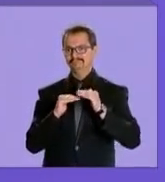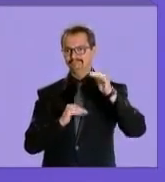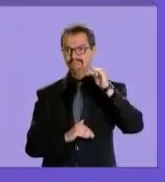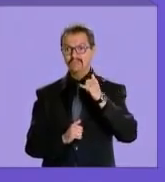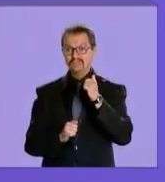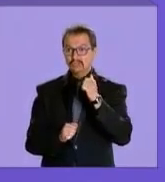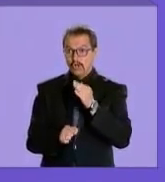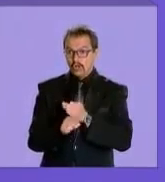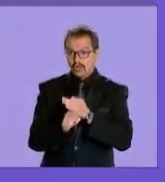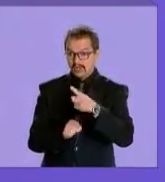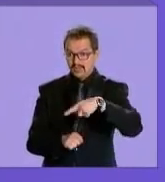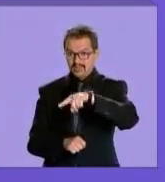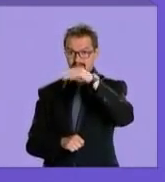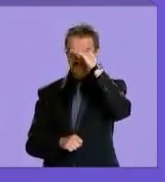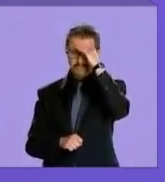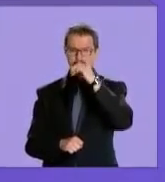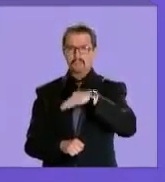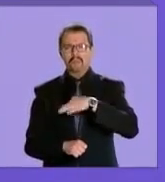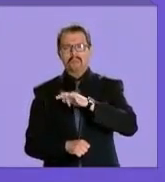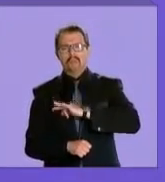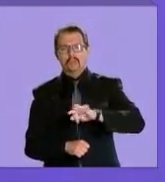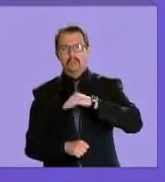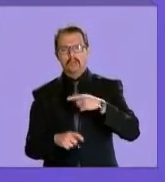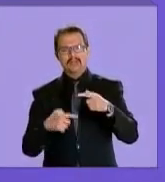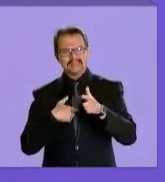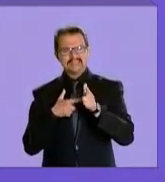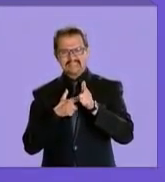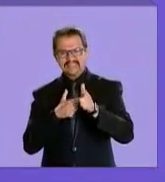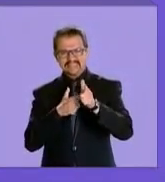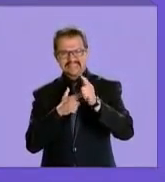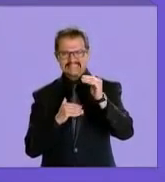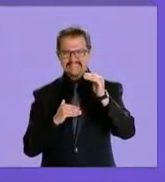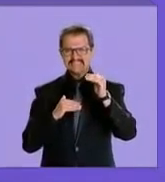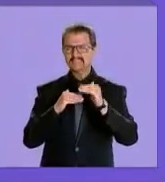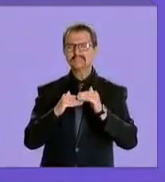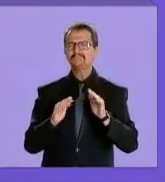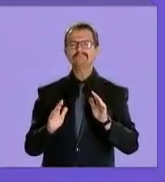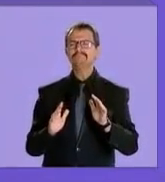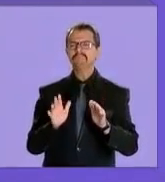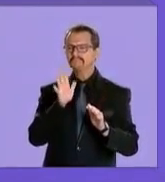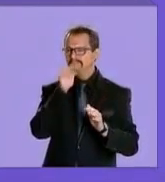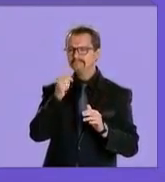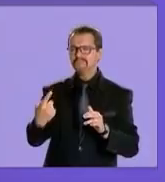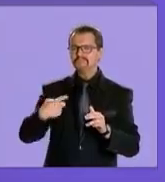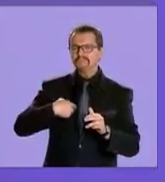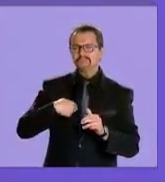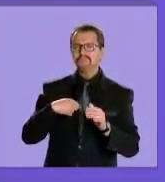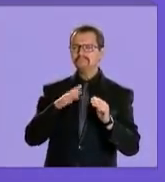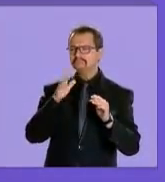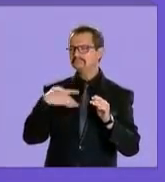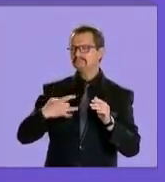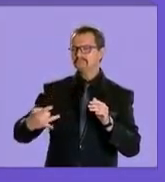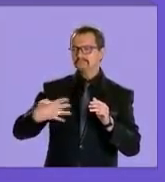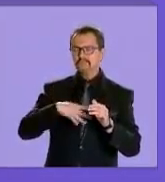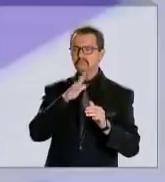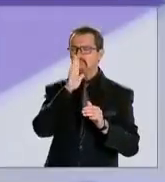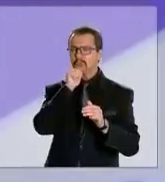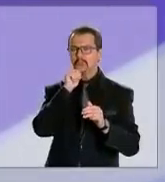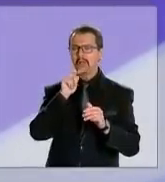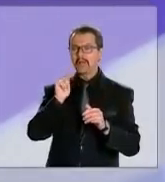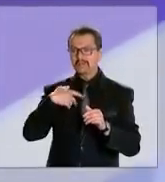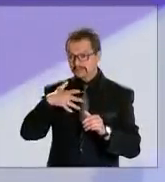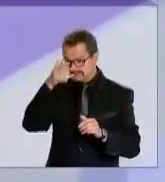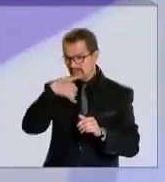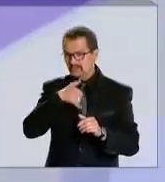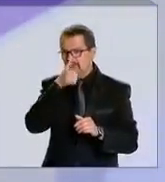no van a lograr no voy a caer en provocación candidato naya primera réplica si le hicieron